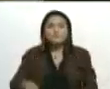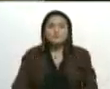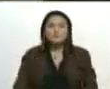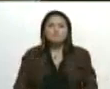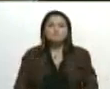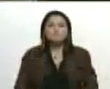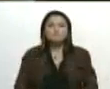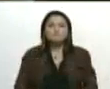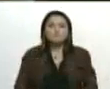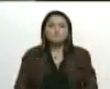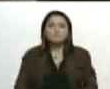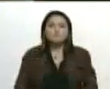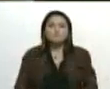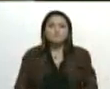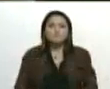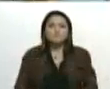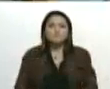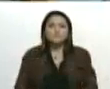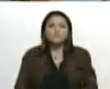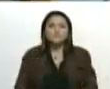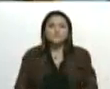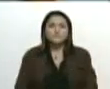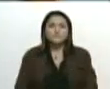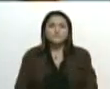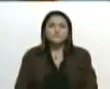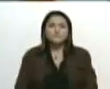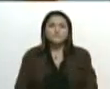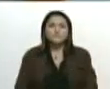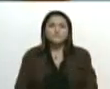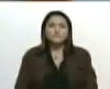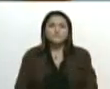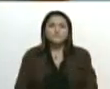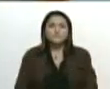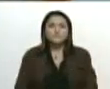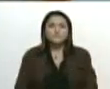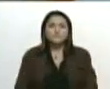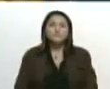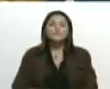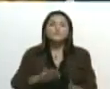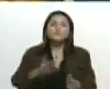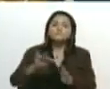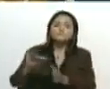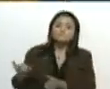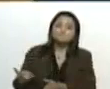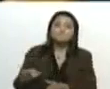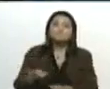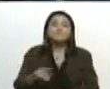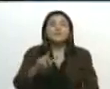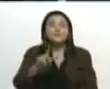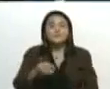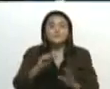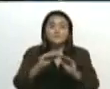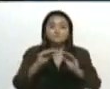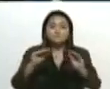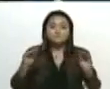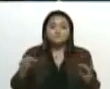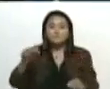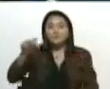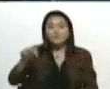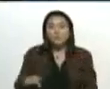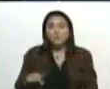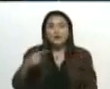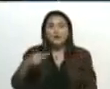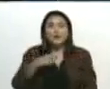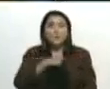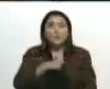las postulaciones que a bien tengan a hacerse. Igualmente quiero informarle que el día de hoy el Comité en Pleno tuvo una reunión de